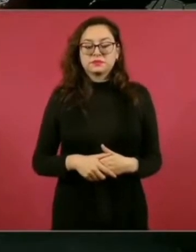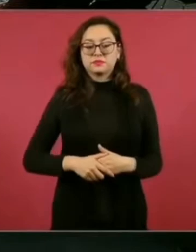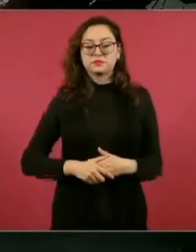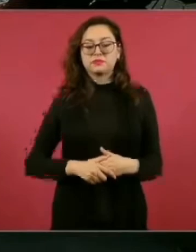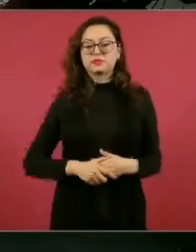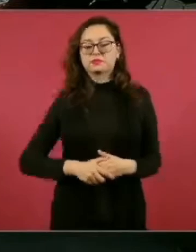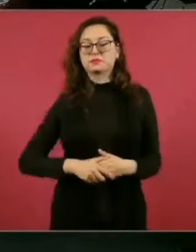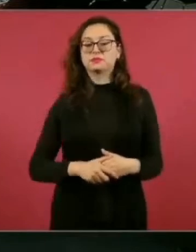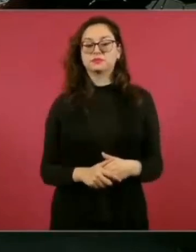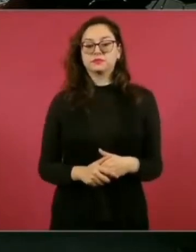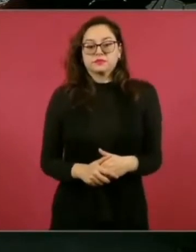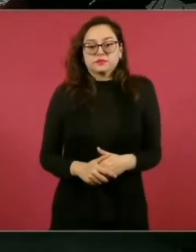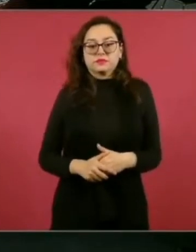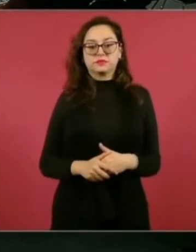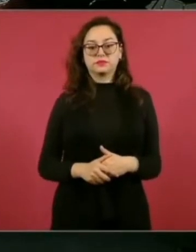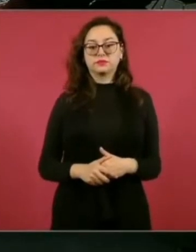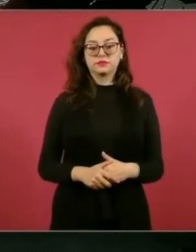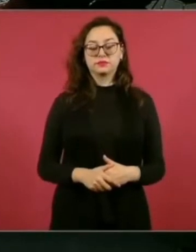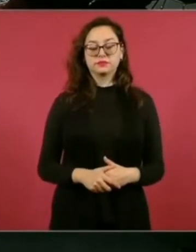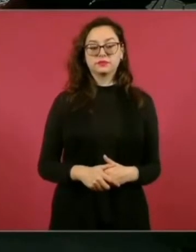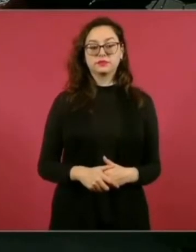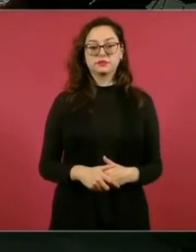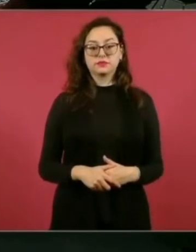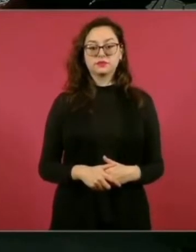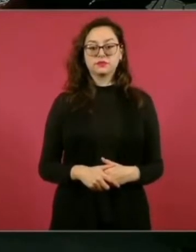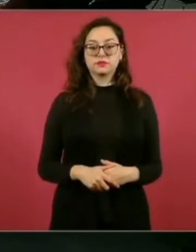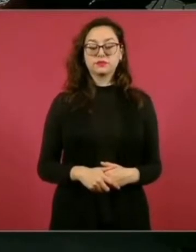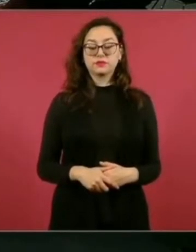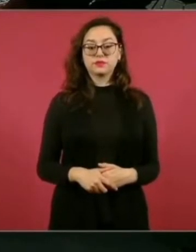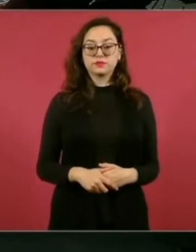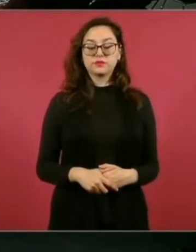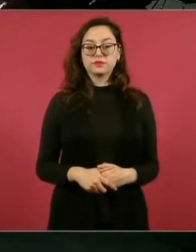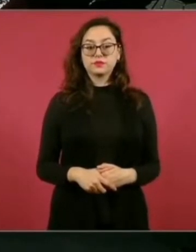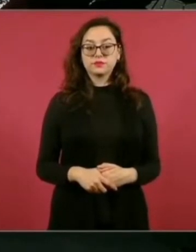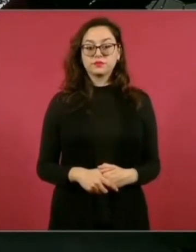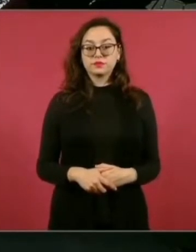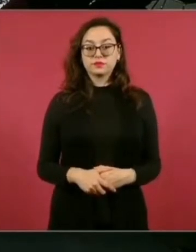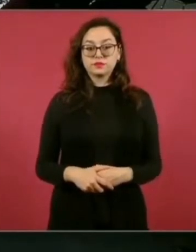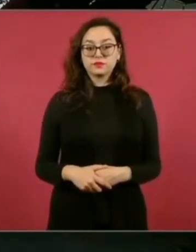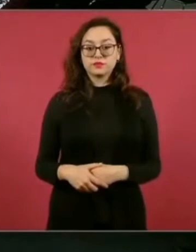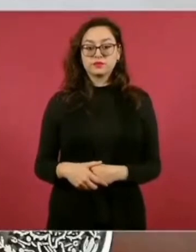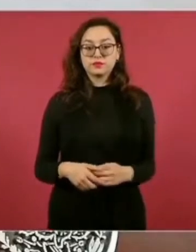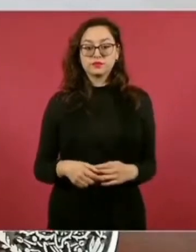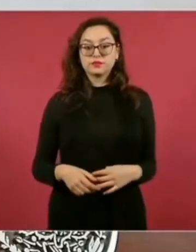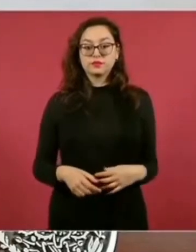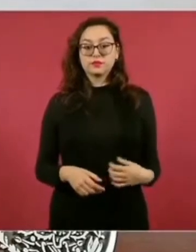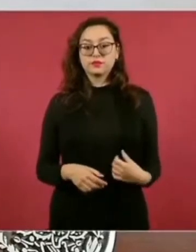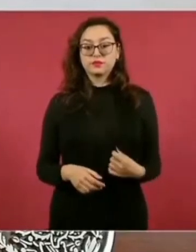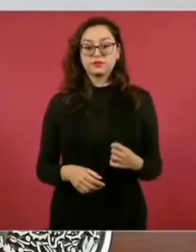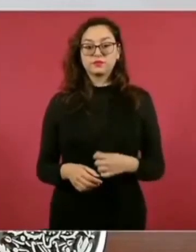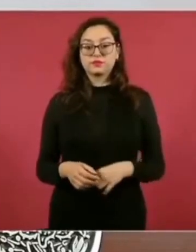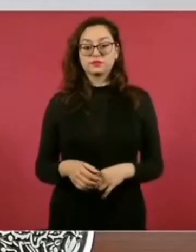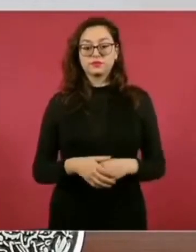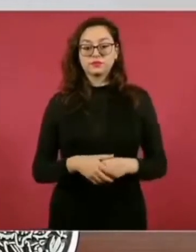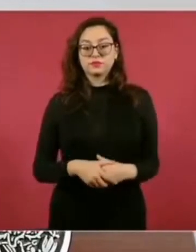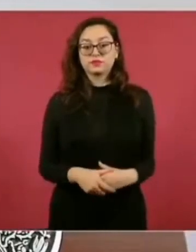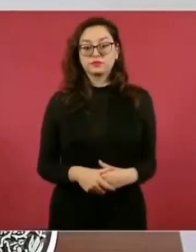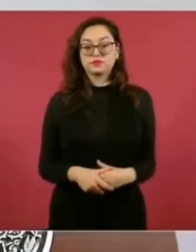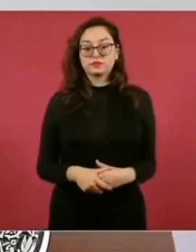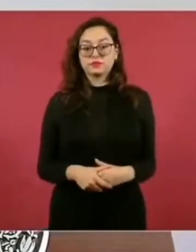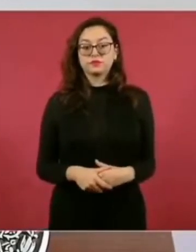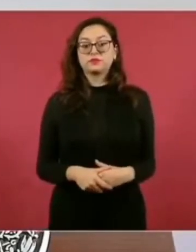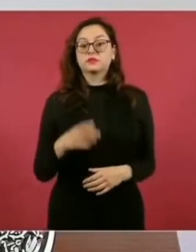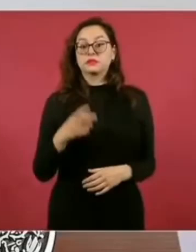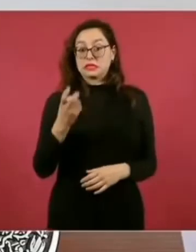En general, esos son los datos del estudio. Pero esto es posible que mañana